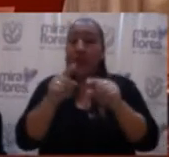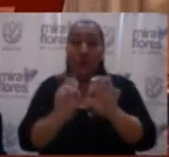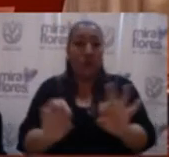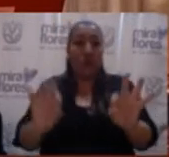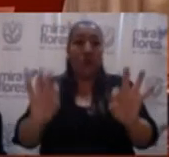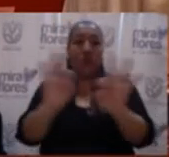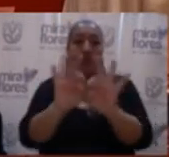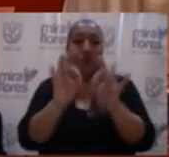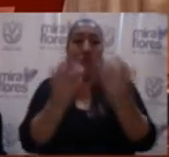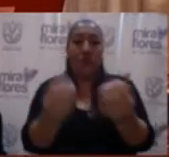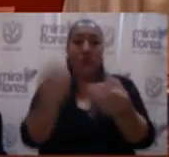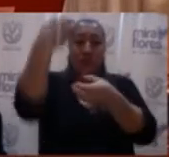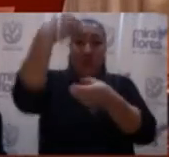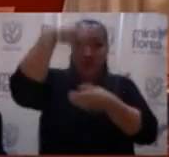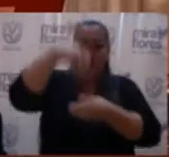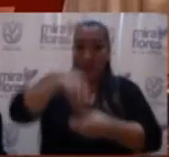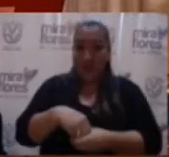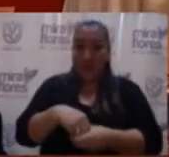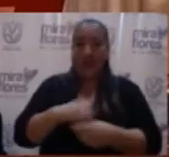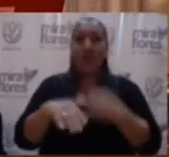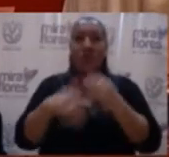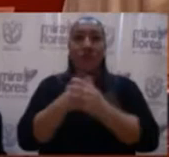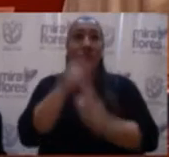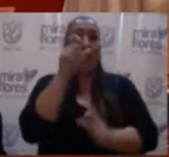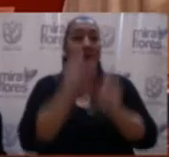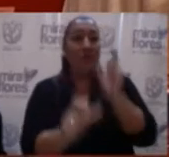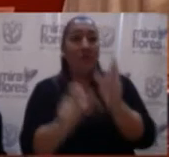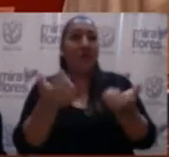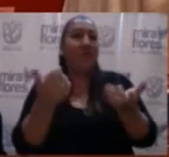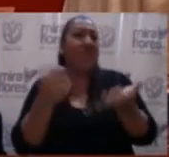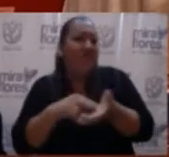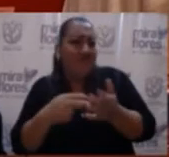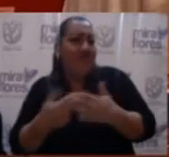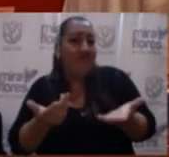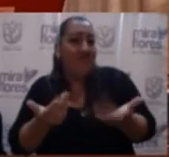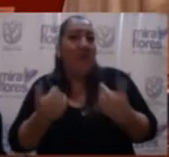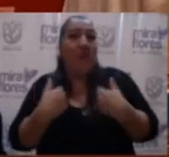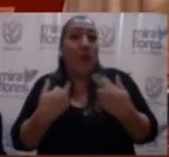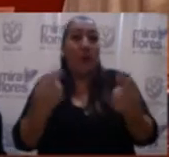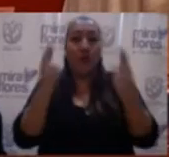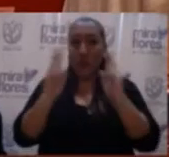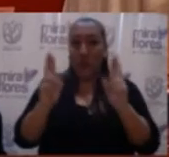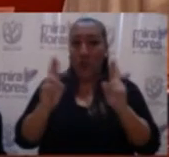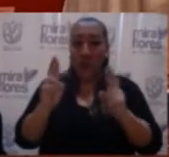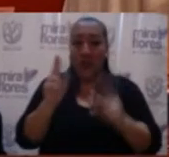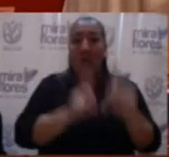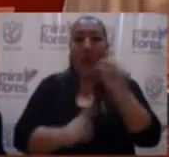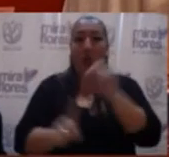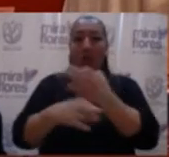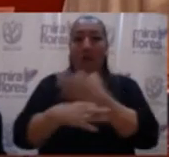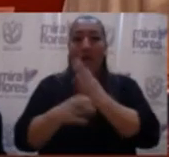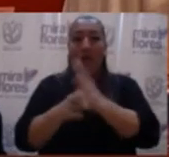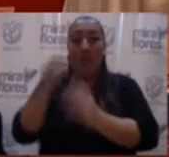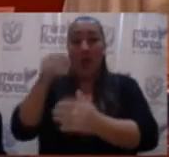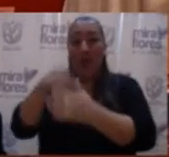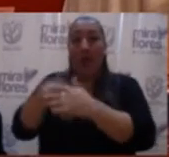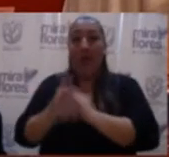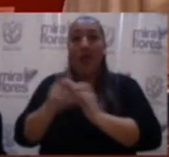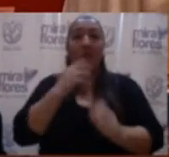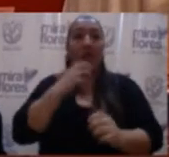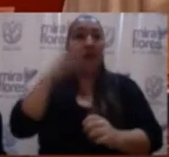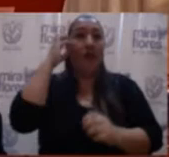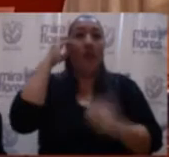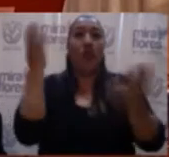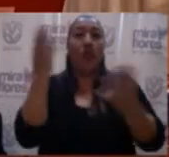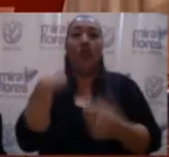para poder incluir a la gente. Nosotros tenemos un privilegio, de alguna forma, aquí en Miraflores,